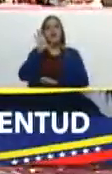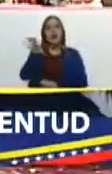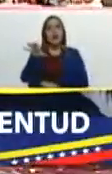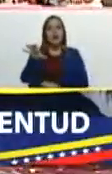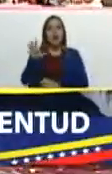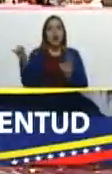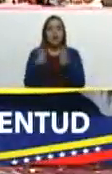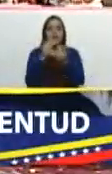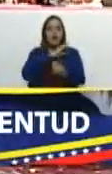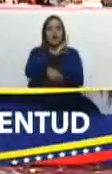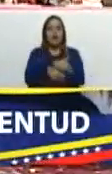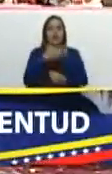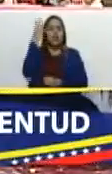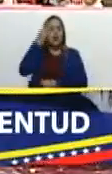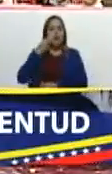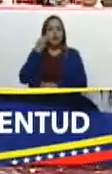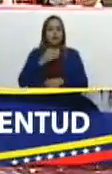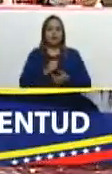la fuerza de la juventud.